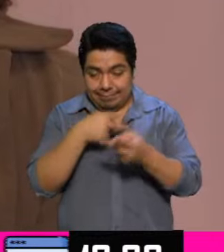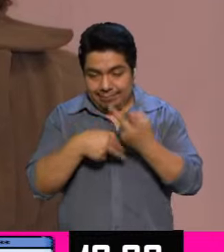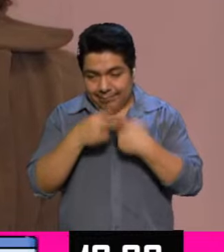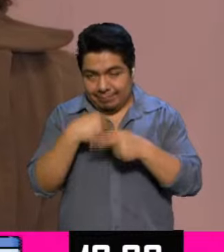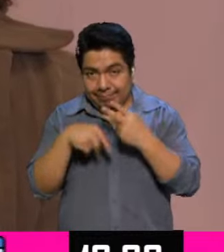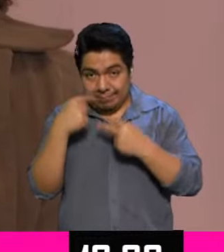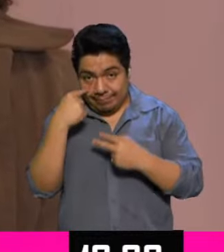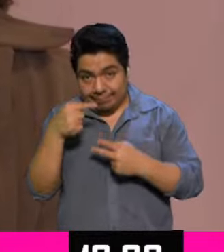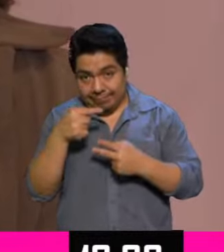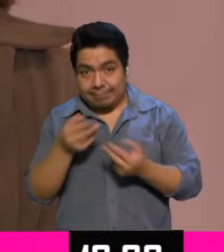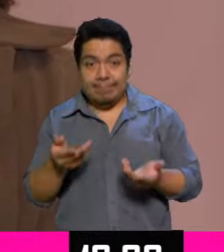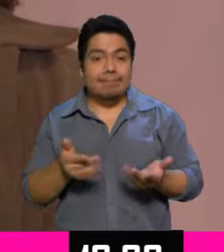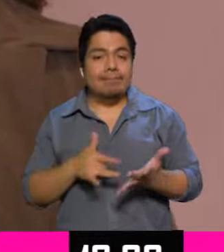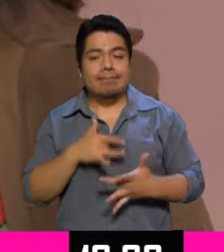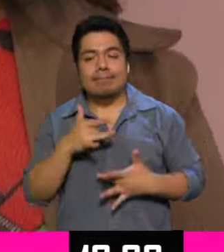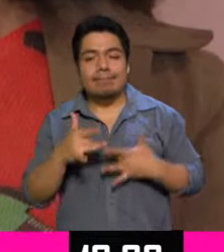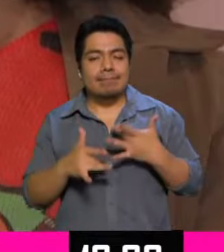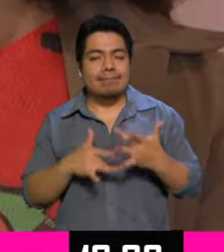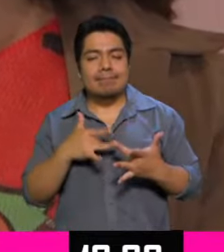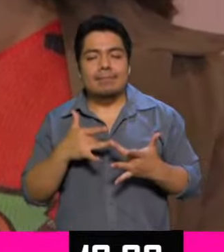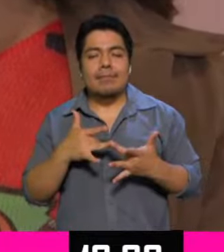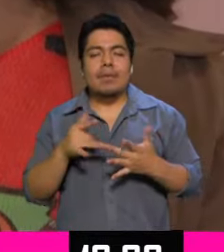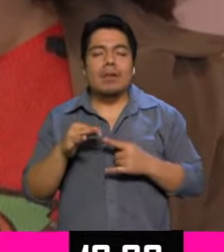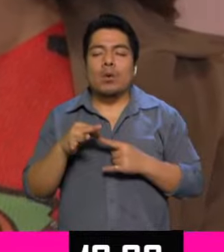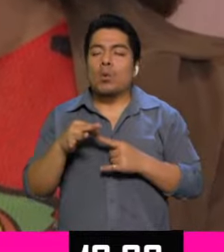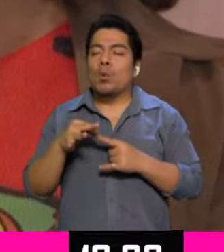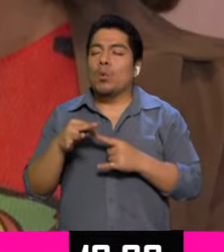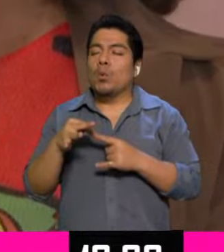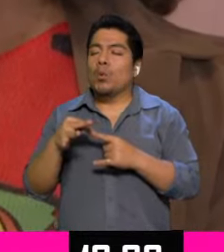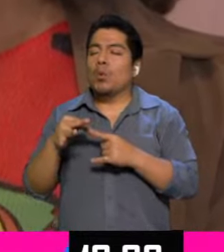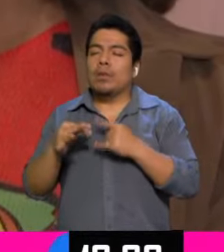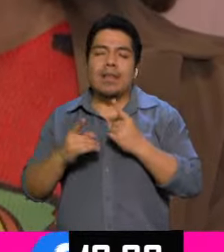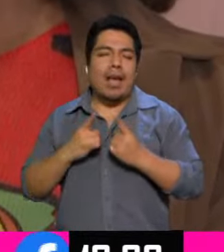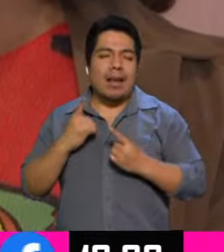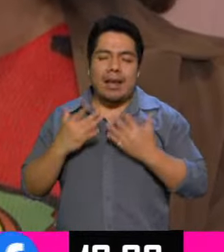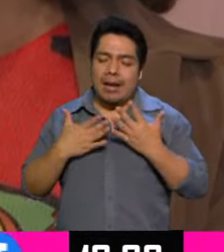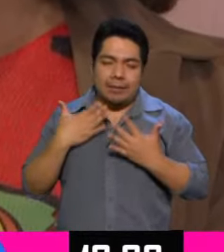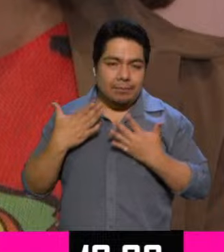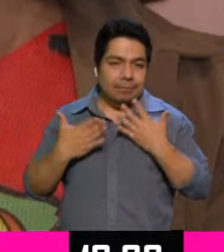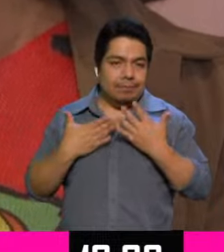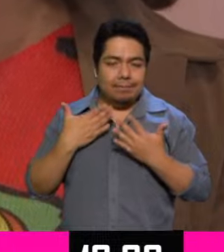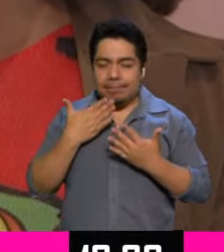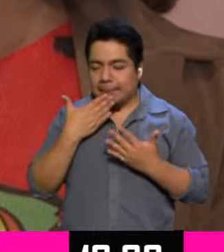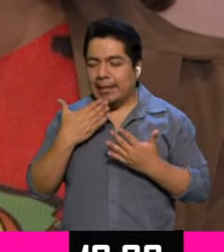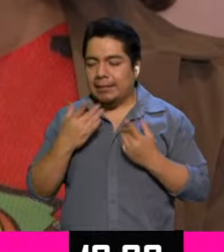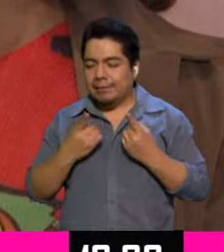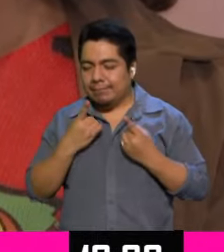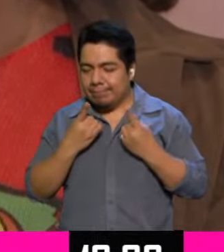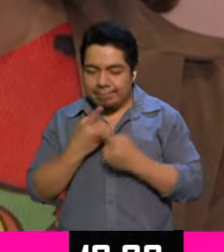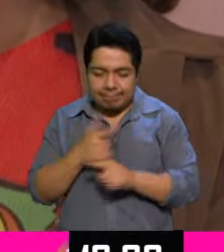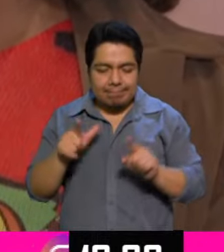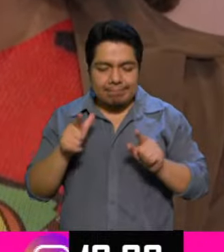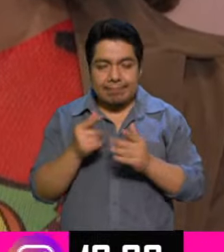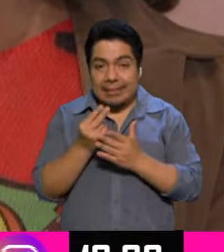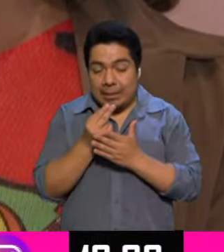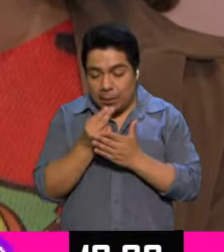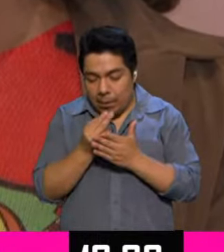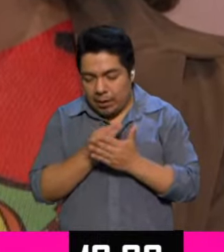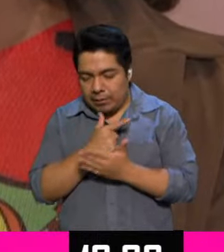exposición que se dejen ir, que gocen, que se diviertan dibujando